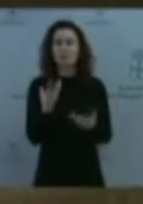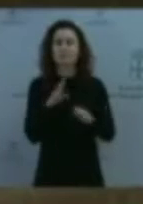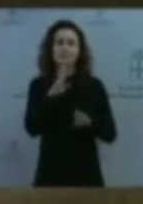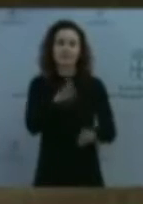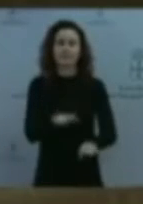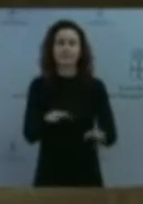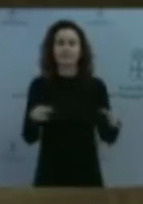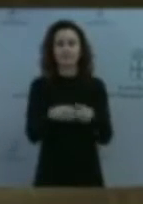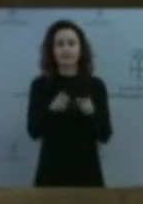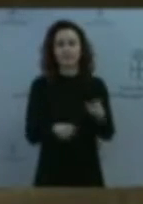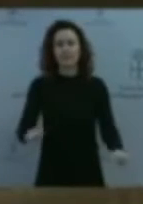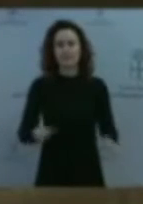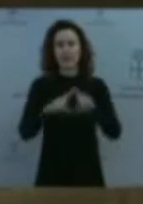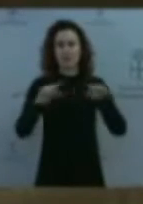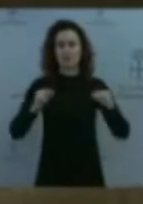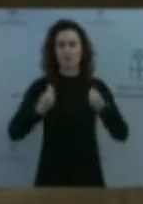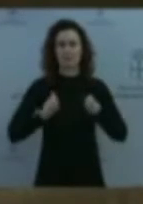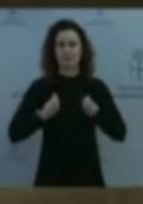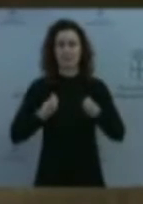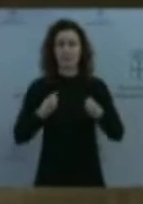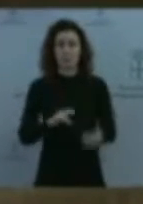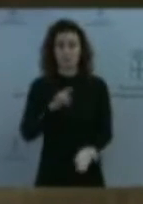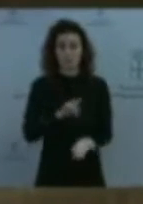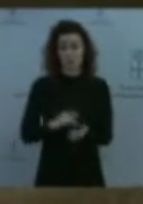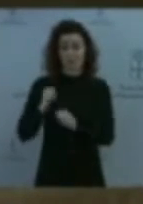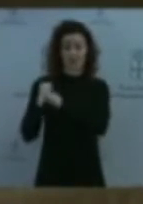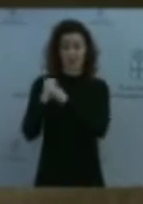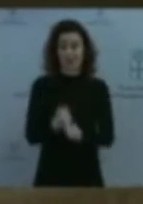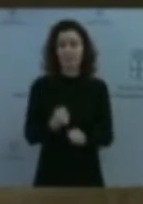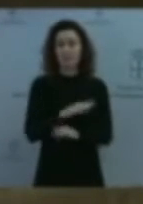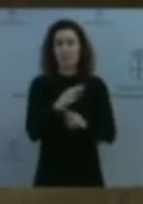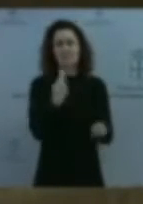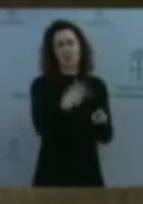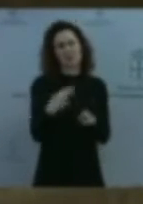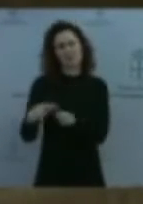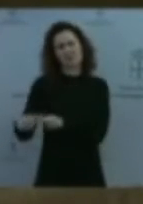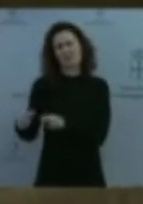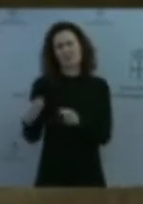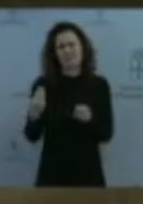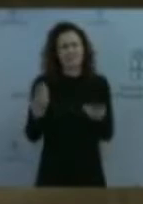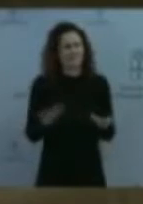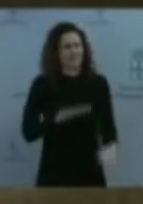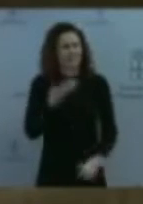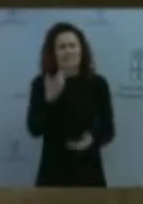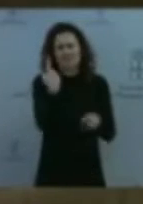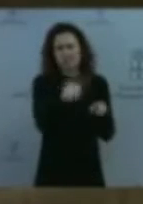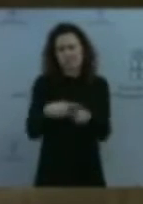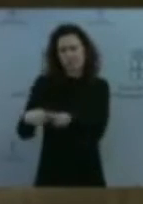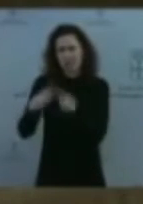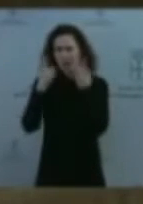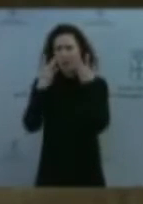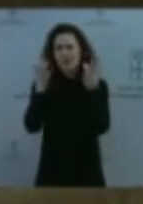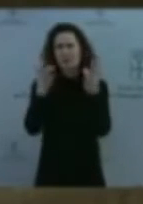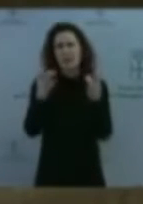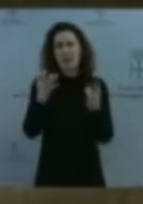años han sufrido diferentes políticas, lo que ha generado una situación de desigualdad económica entre municipios. Cuando desde Podemos